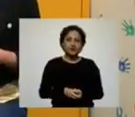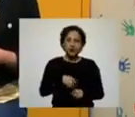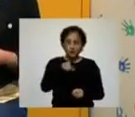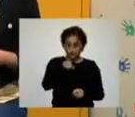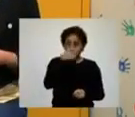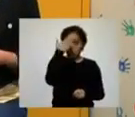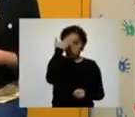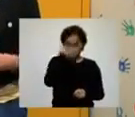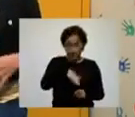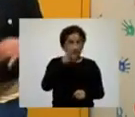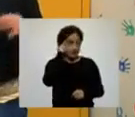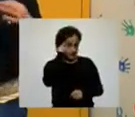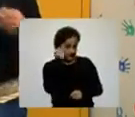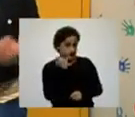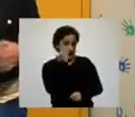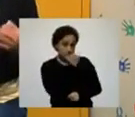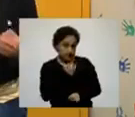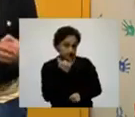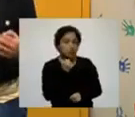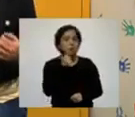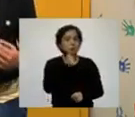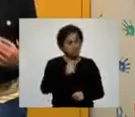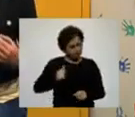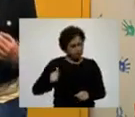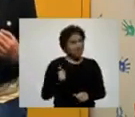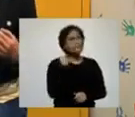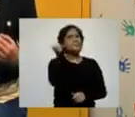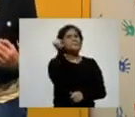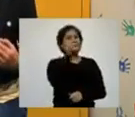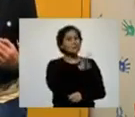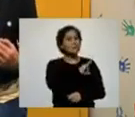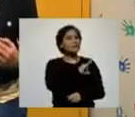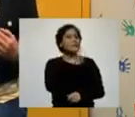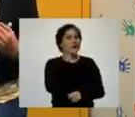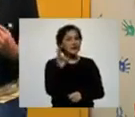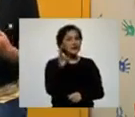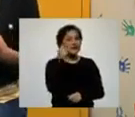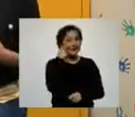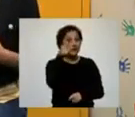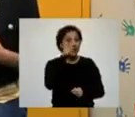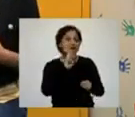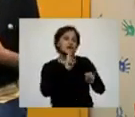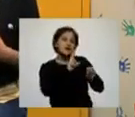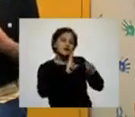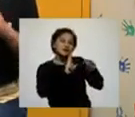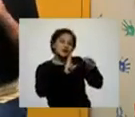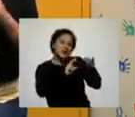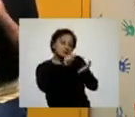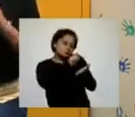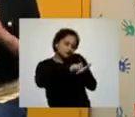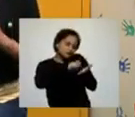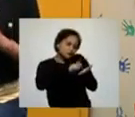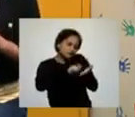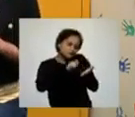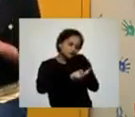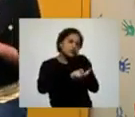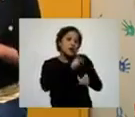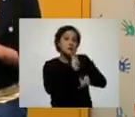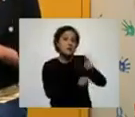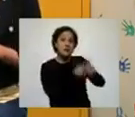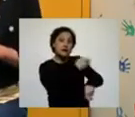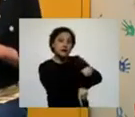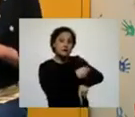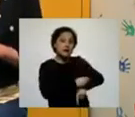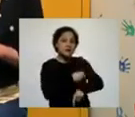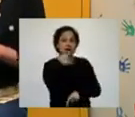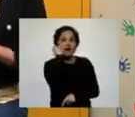una lengua indígena, aprovecha este momento para practicarla. Responde a las preguntas o platica con tu familia en